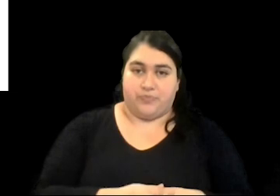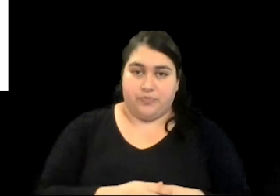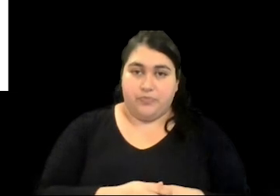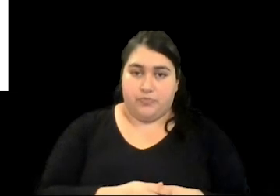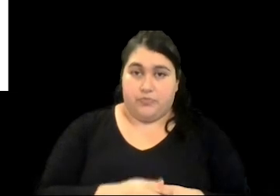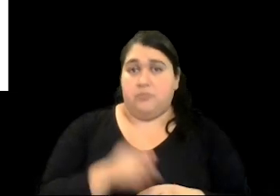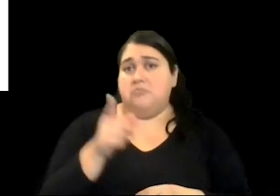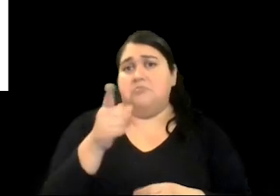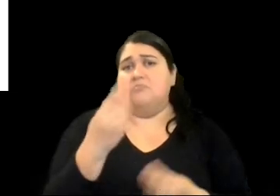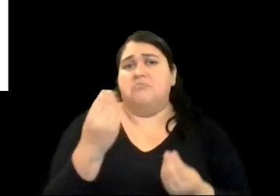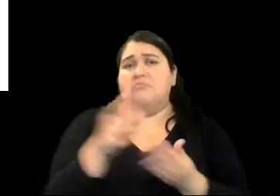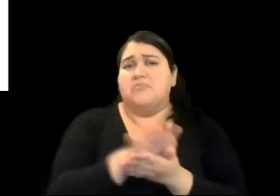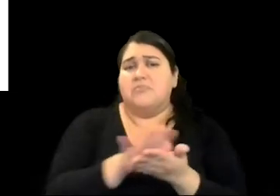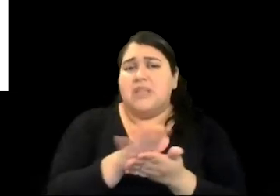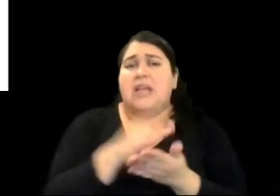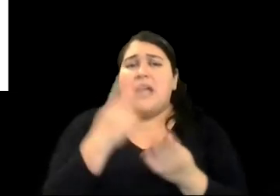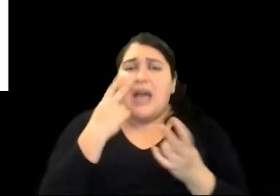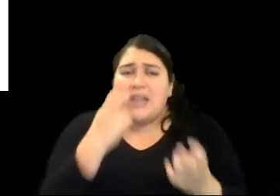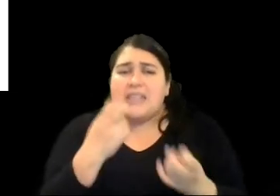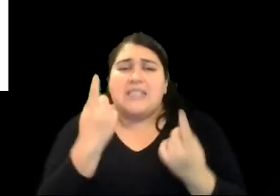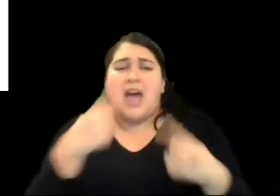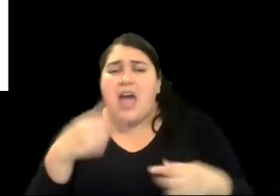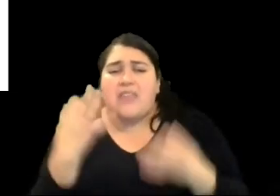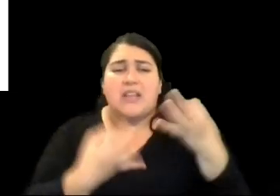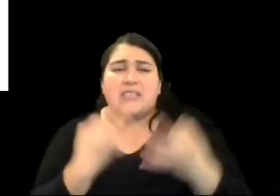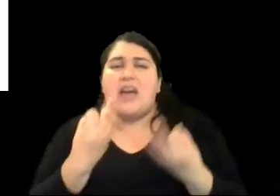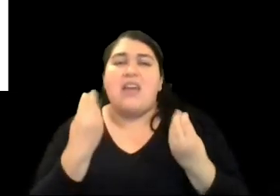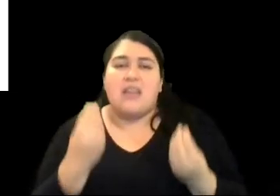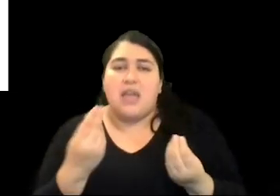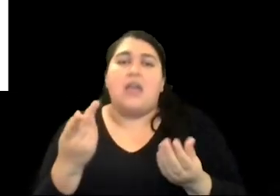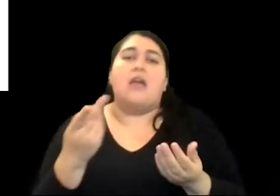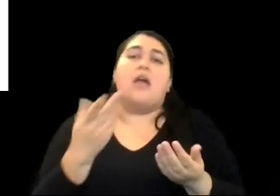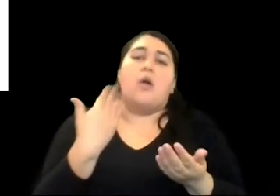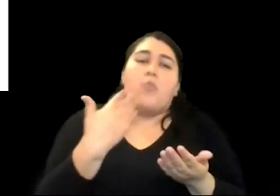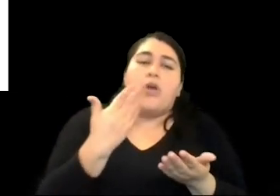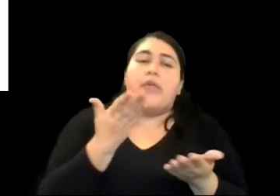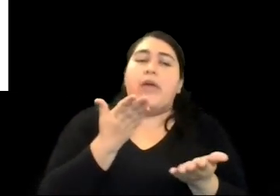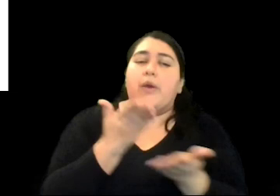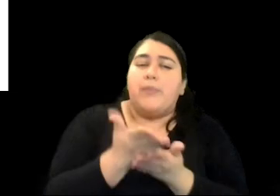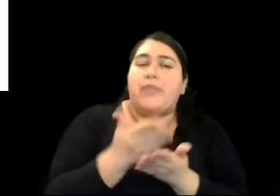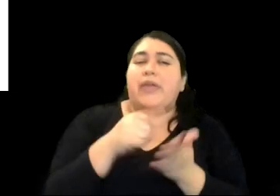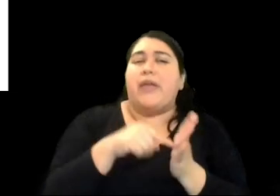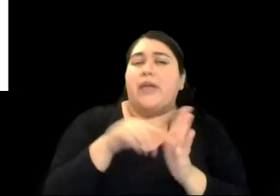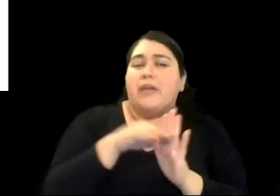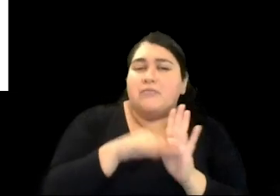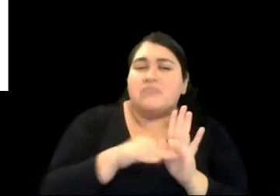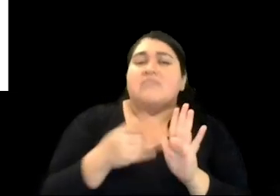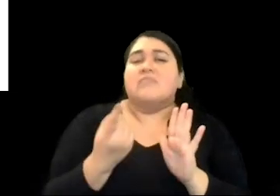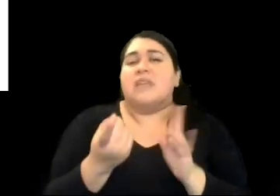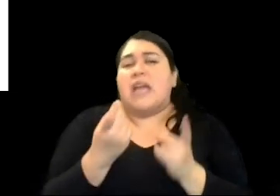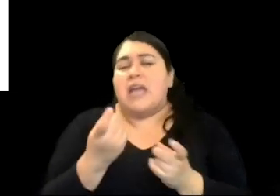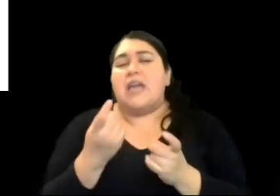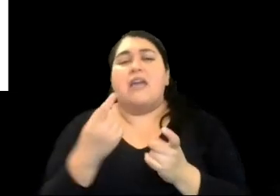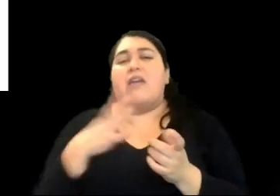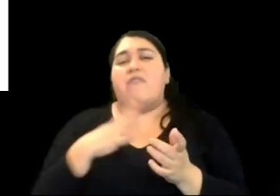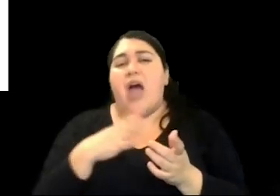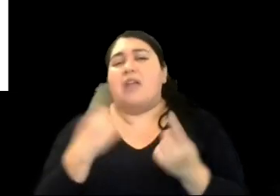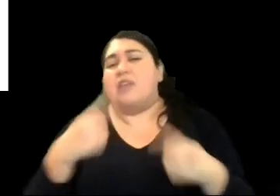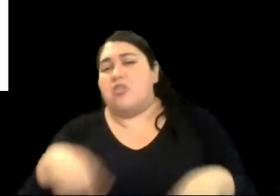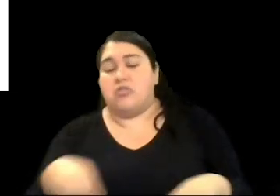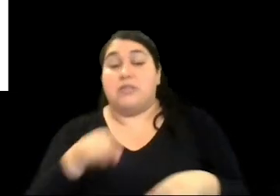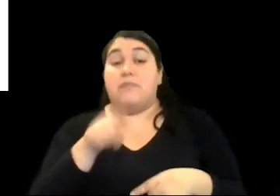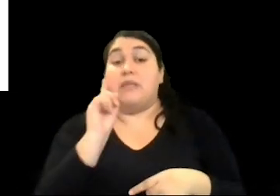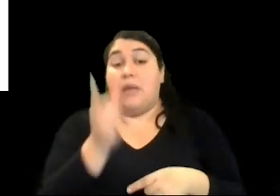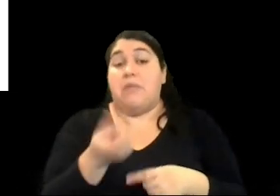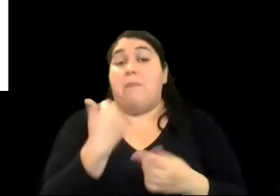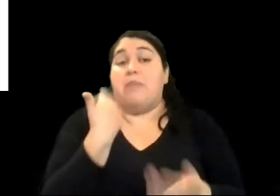obligaciones, allanarse a la pretensión fiscal, desistir de repetir o de recurrir esas obligaciones, y también tiene que realizar la presentación